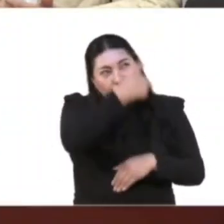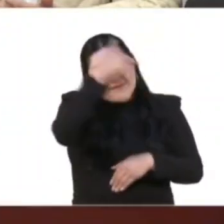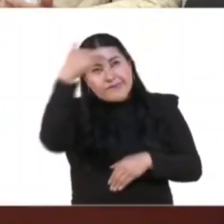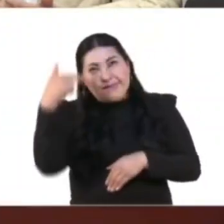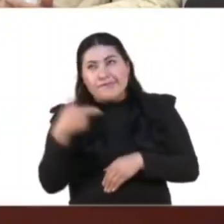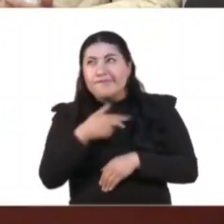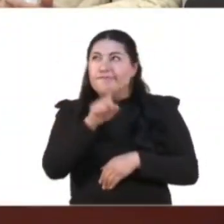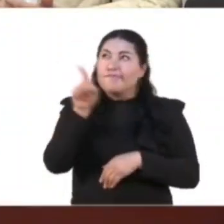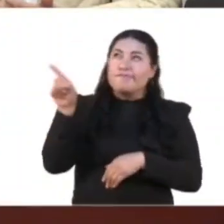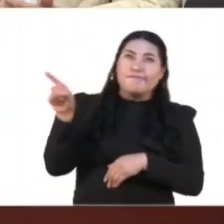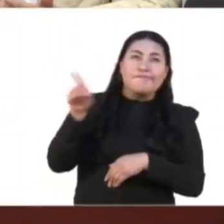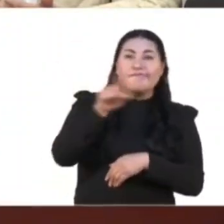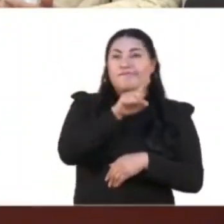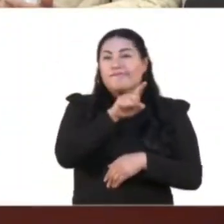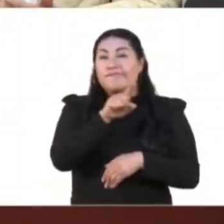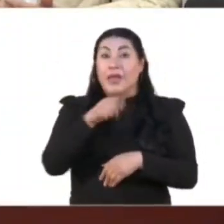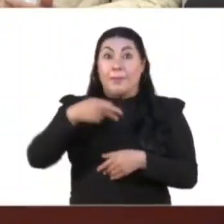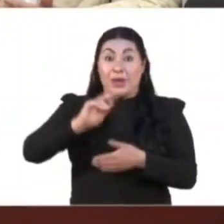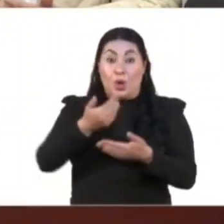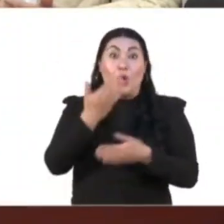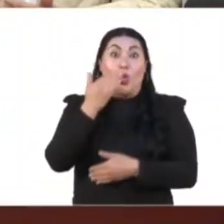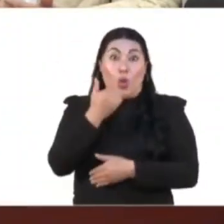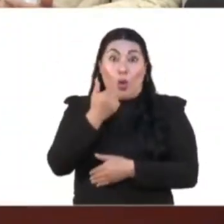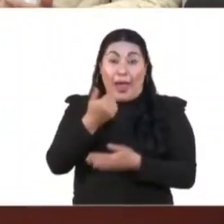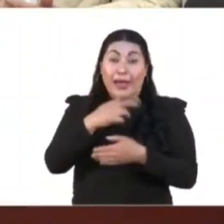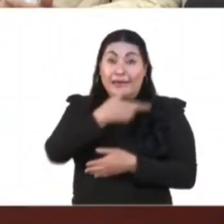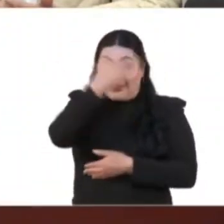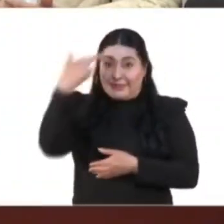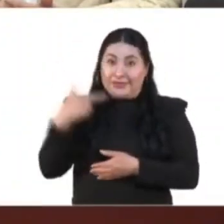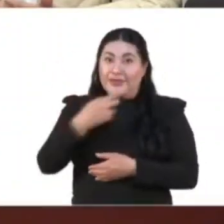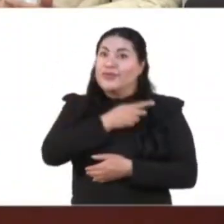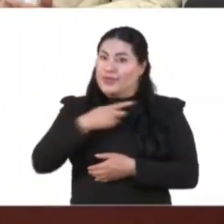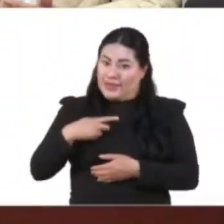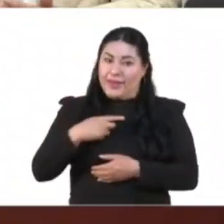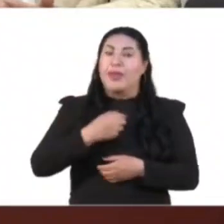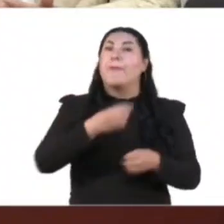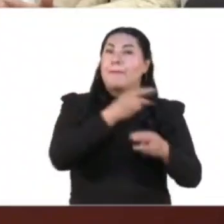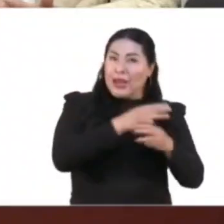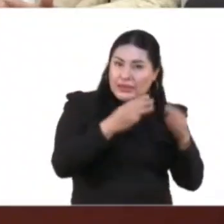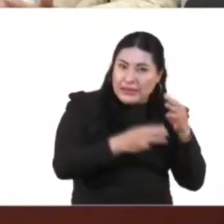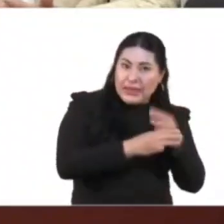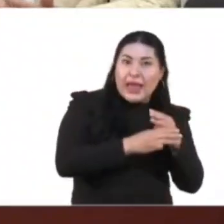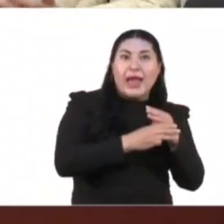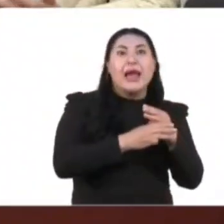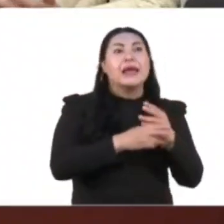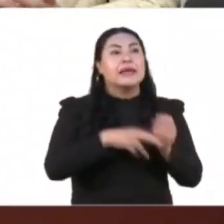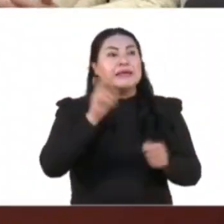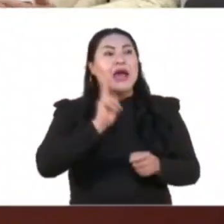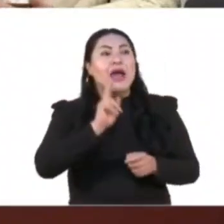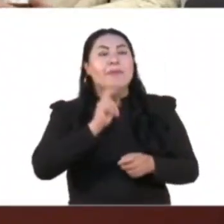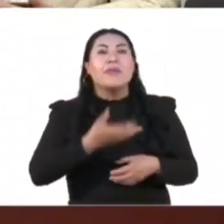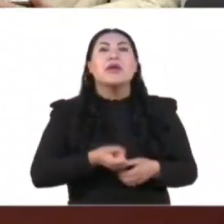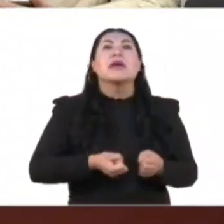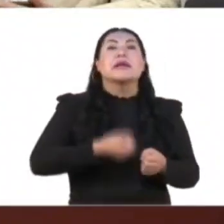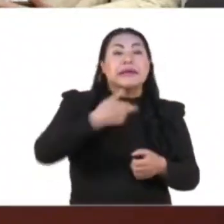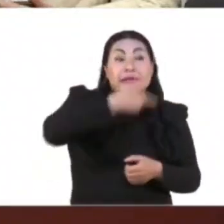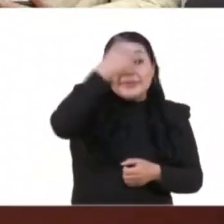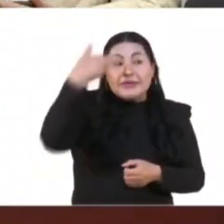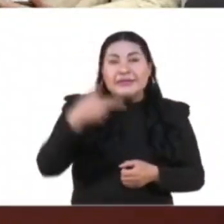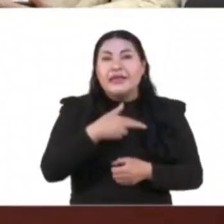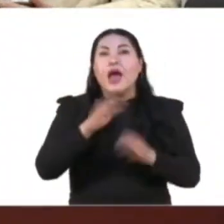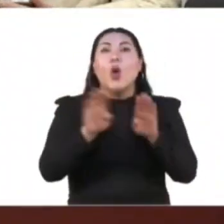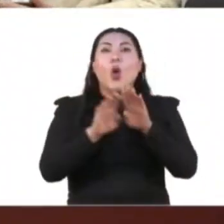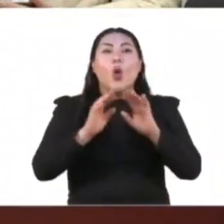y si no existiesen, hay que hacer verificación de la calidad de los materiales, de la resistencia, hacer un escaneo de cómo está armado el